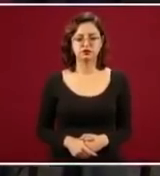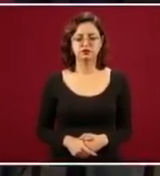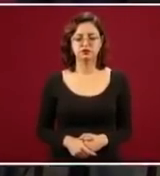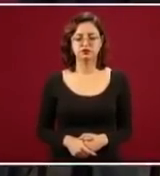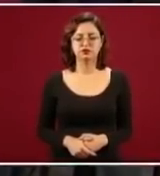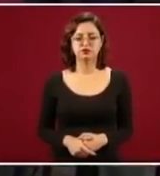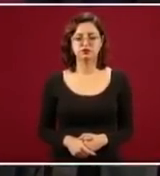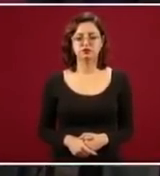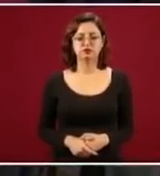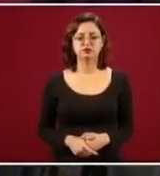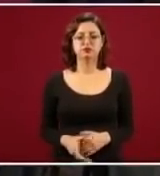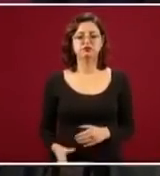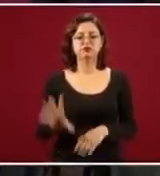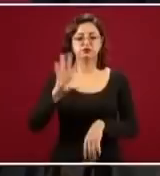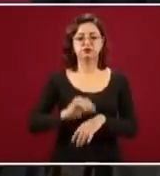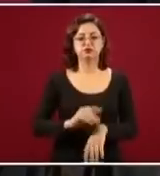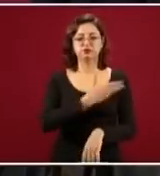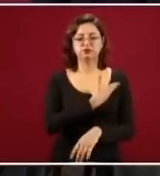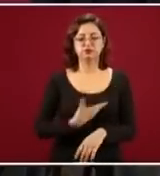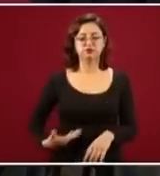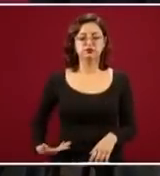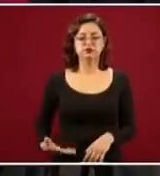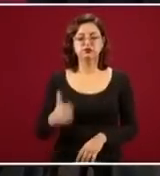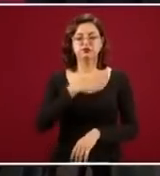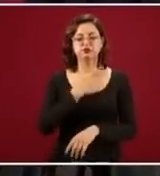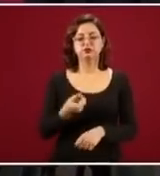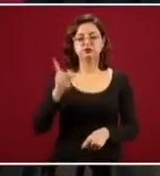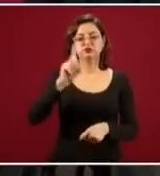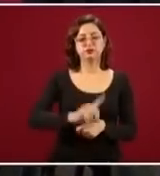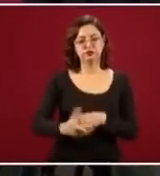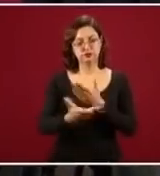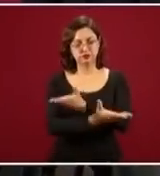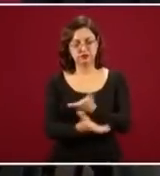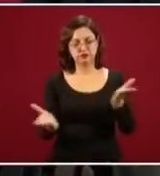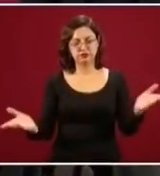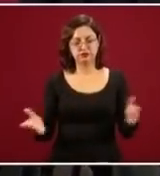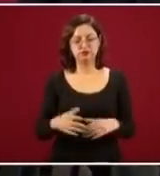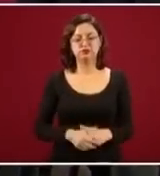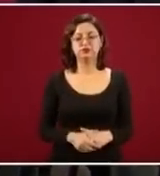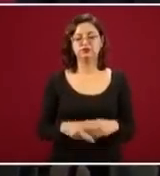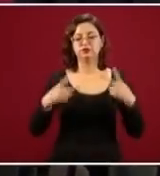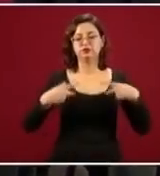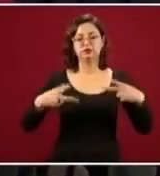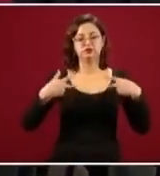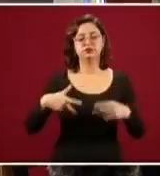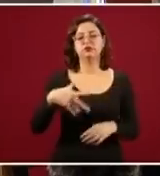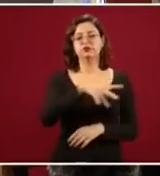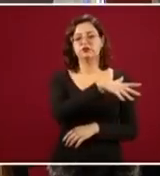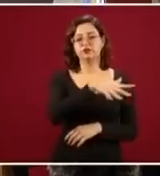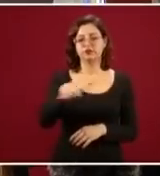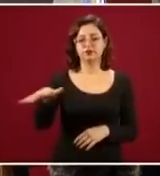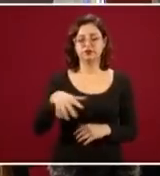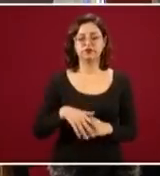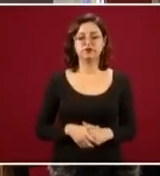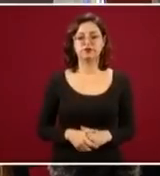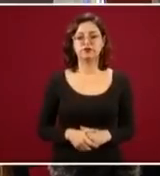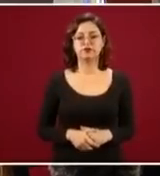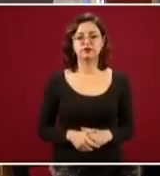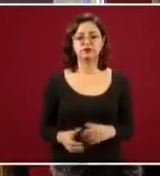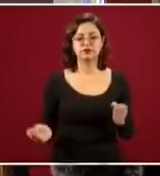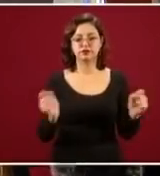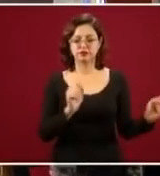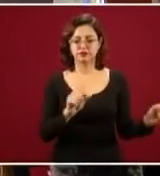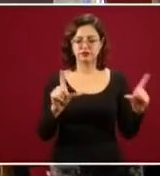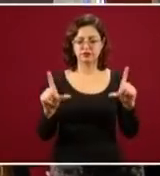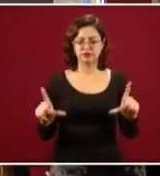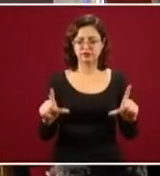Gracias. Con su permiso, señor presidente. Buenos días, señores de los medios. Buenos días, el público en general. Si me hacen favor, la primera